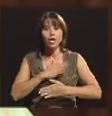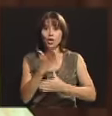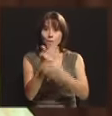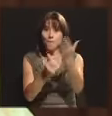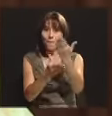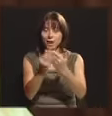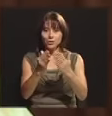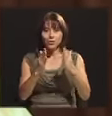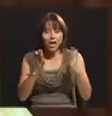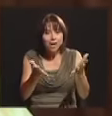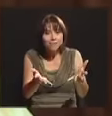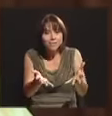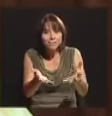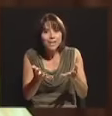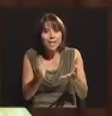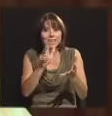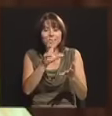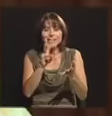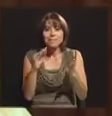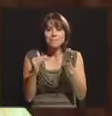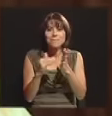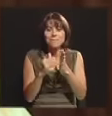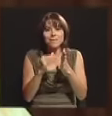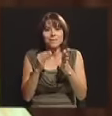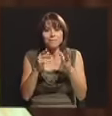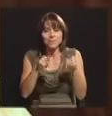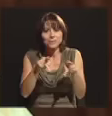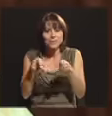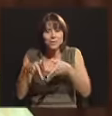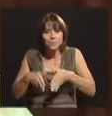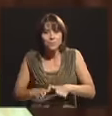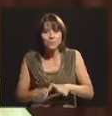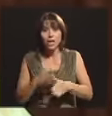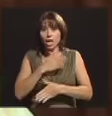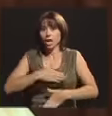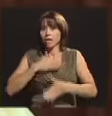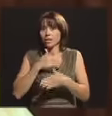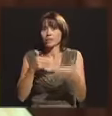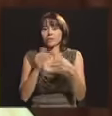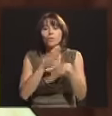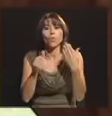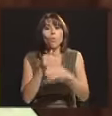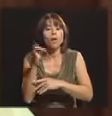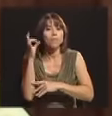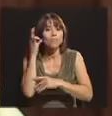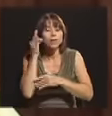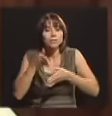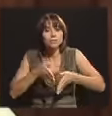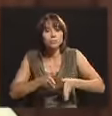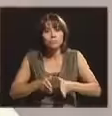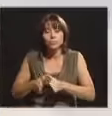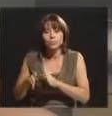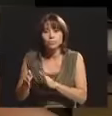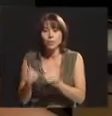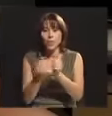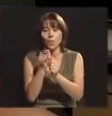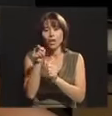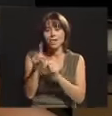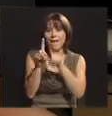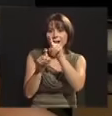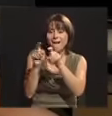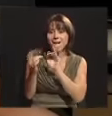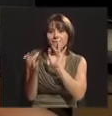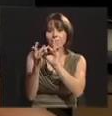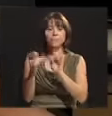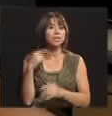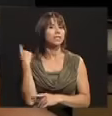36000 partos exitosos por lo que en Atenas casi ninguna mujer da a luz sin al menos Consultar con marujita siempre